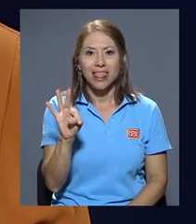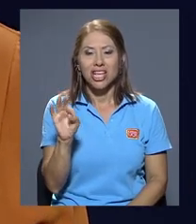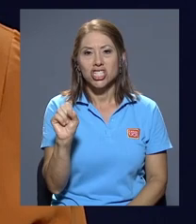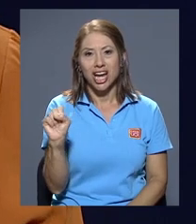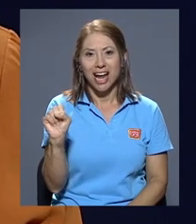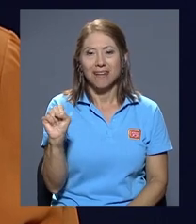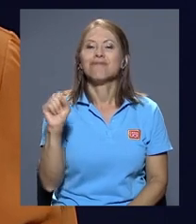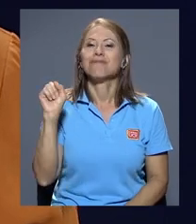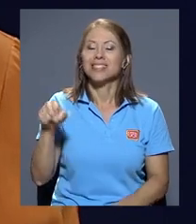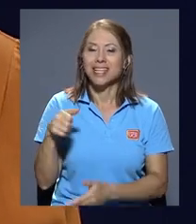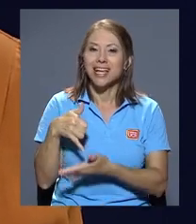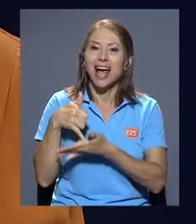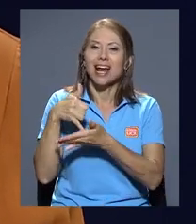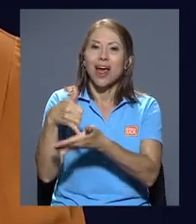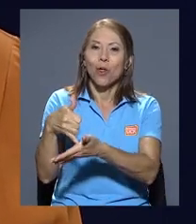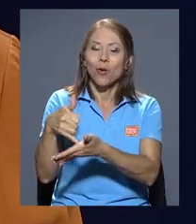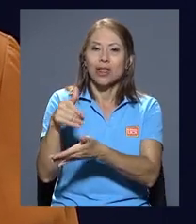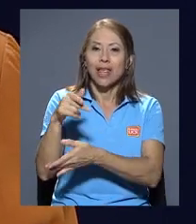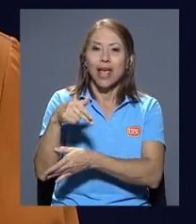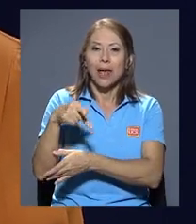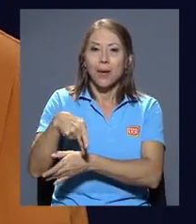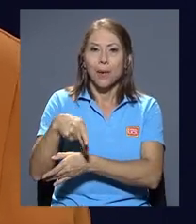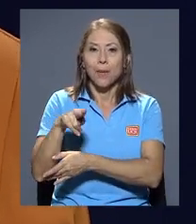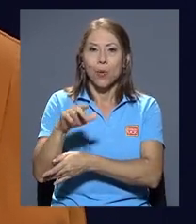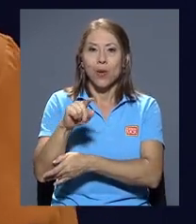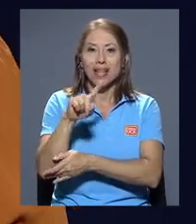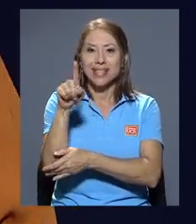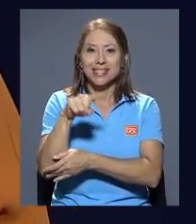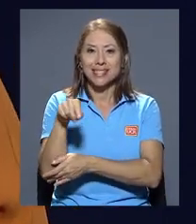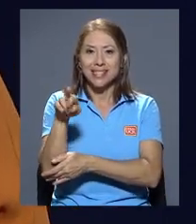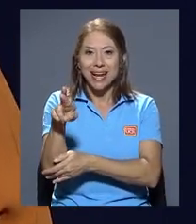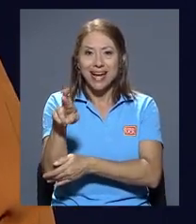de Pulitzer, un reconocido escritor norteamericano,